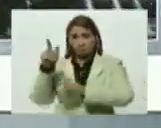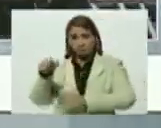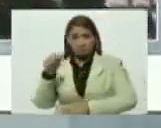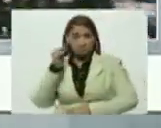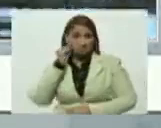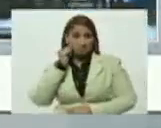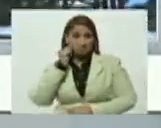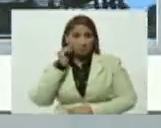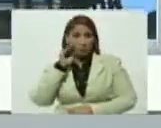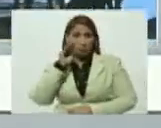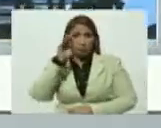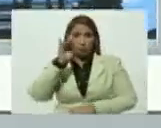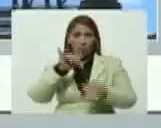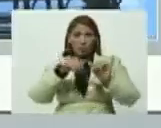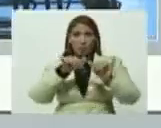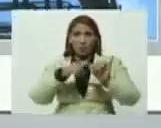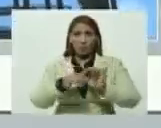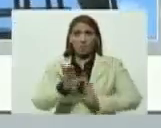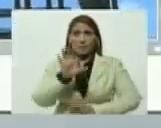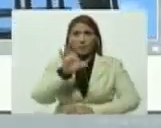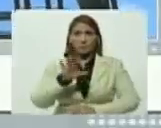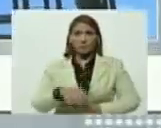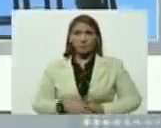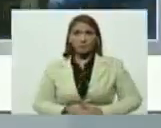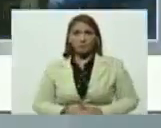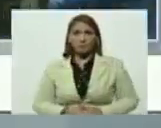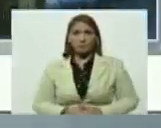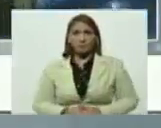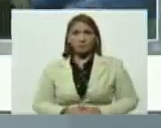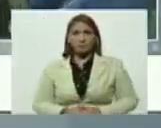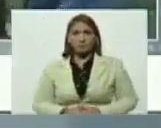ser ingeniera. ¿Qué les parece?